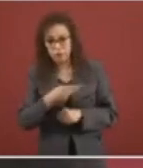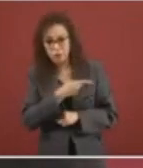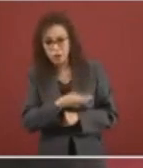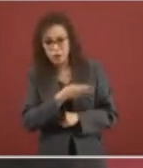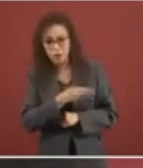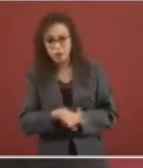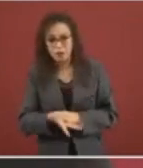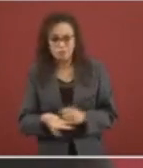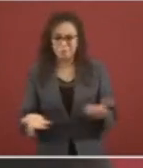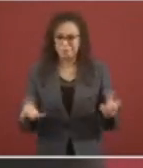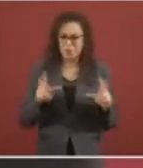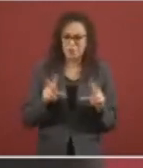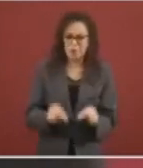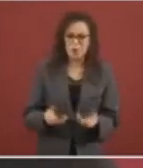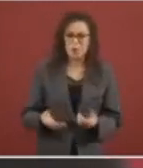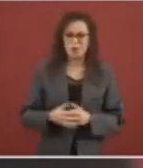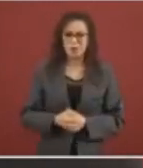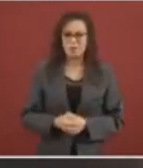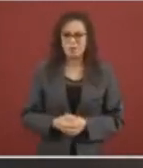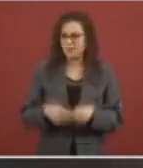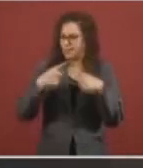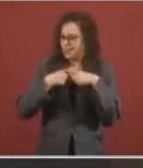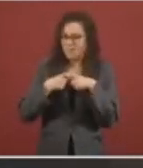No, era otra fórmula.